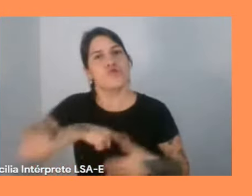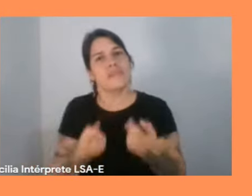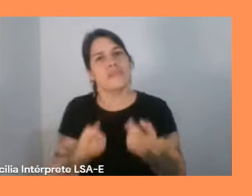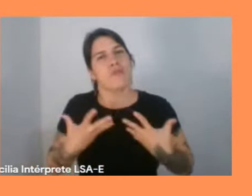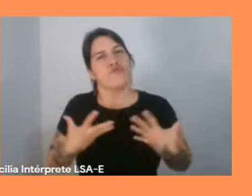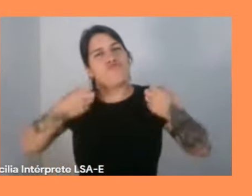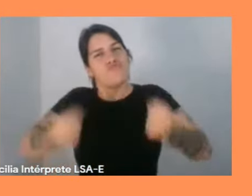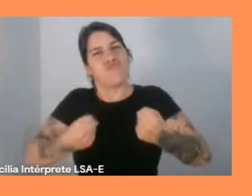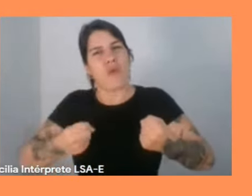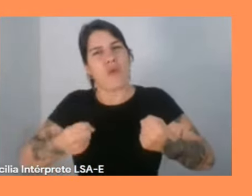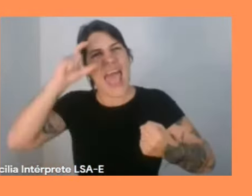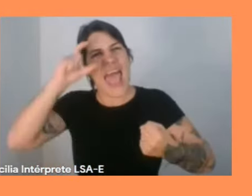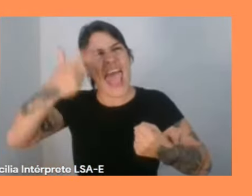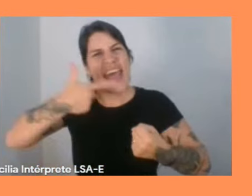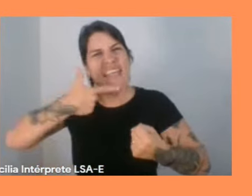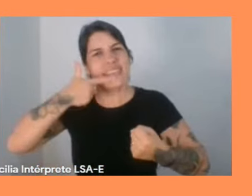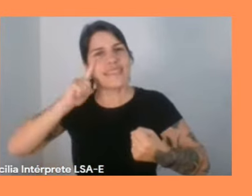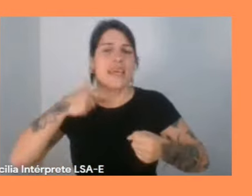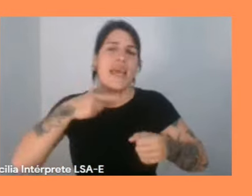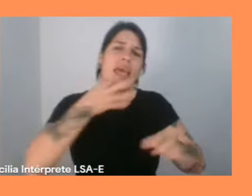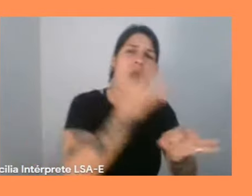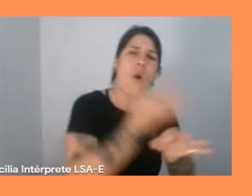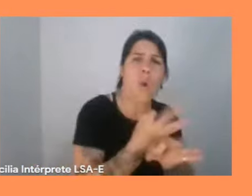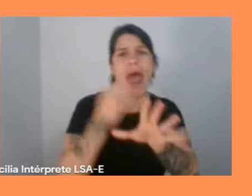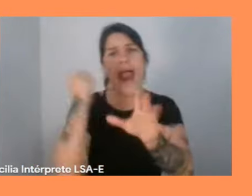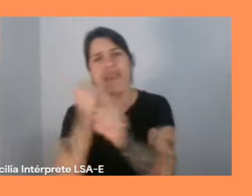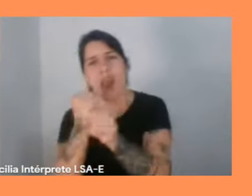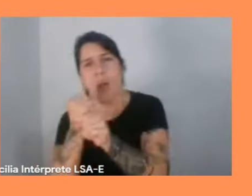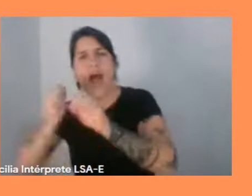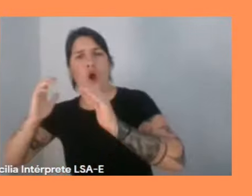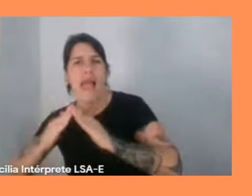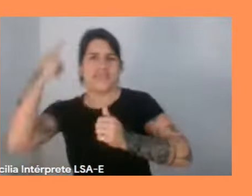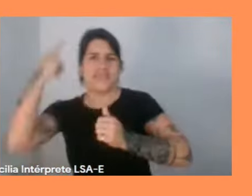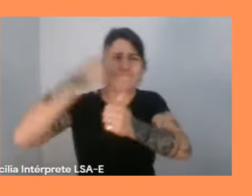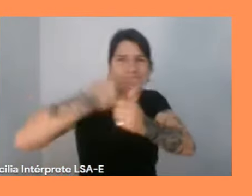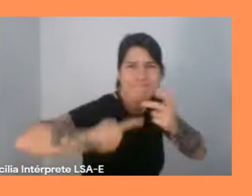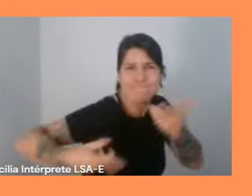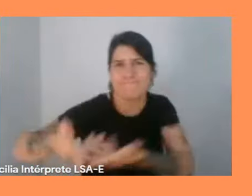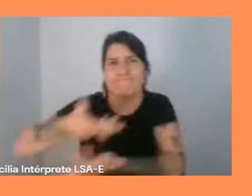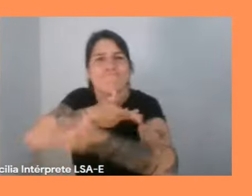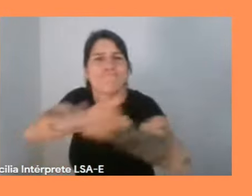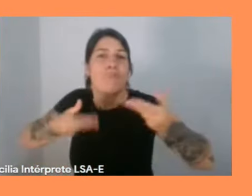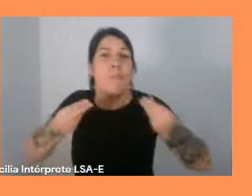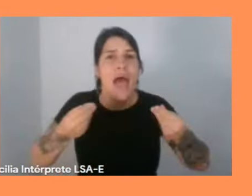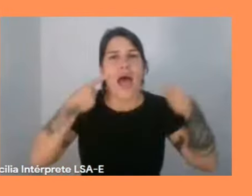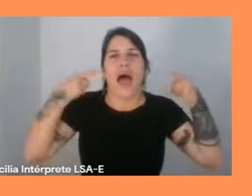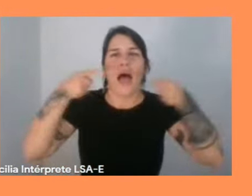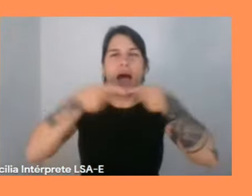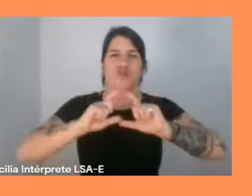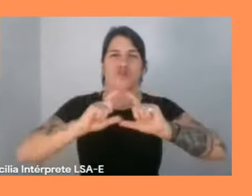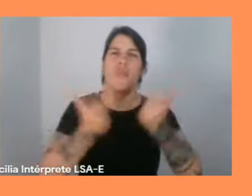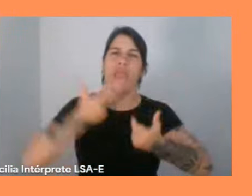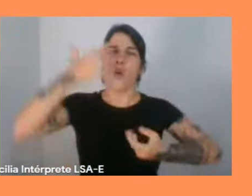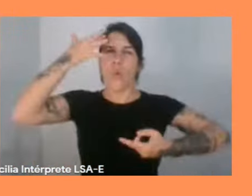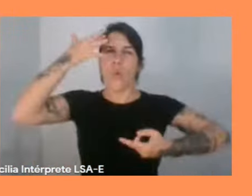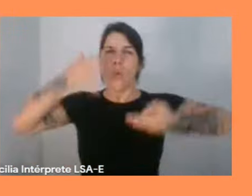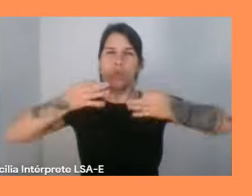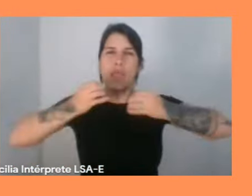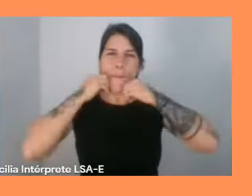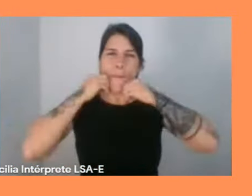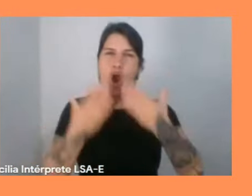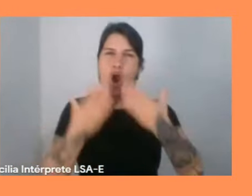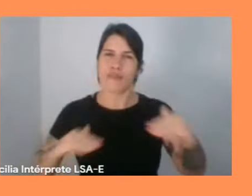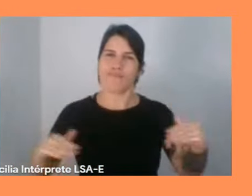el camino hacia una sociedad más justa, igualitaria y, sobre todo, no